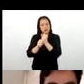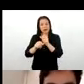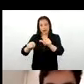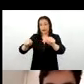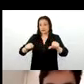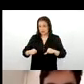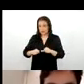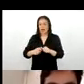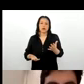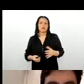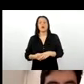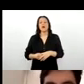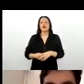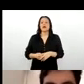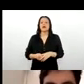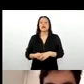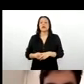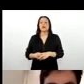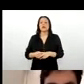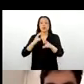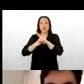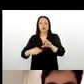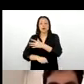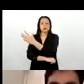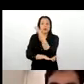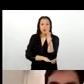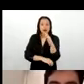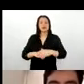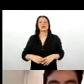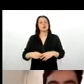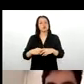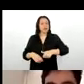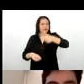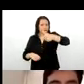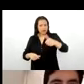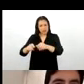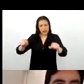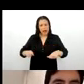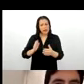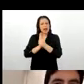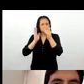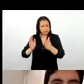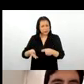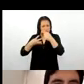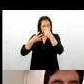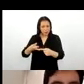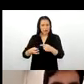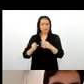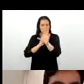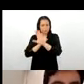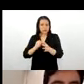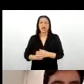los guardaparques, los jefes de área, los especialistas que forman parte de este equipo. ¿Cómo gestionamos las áreas?